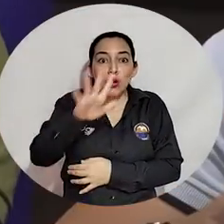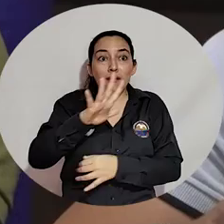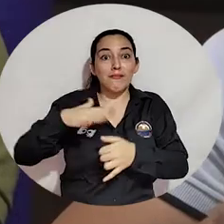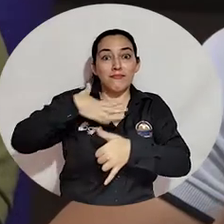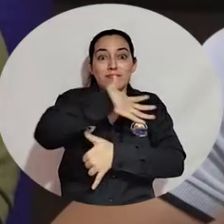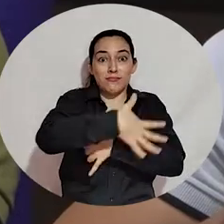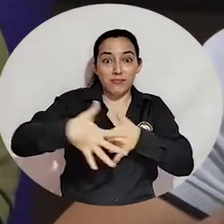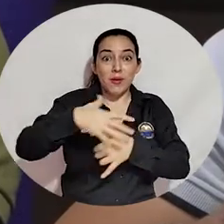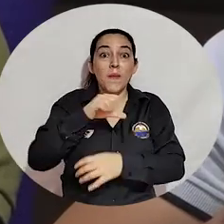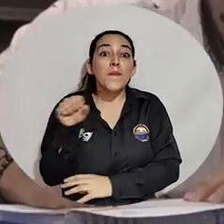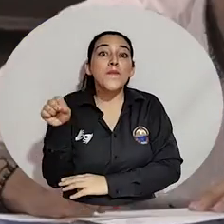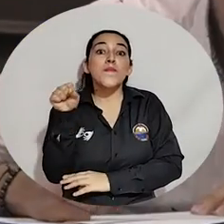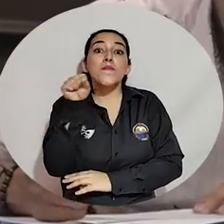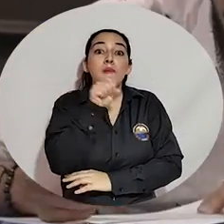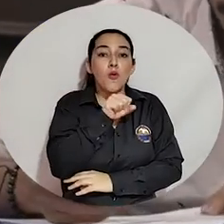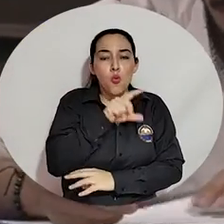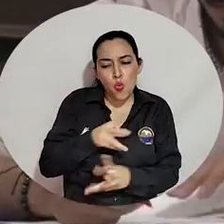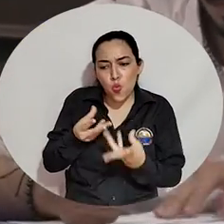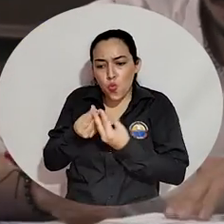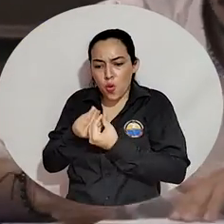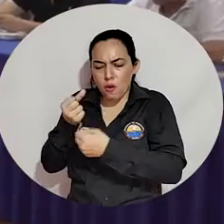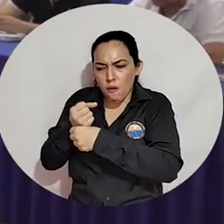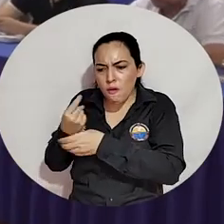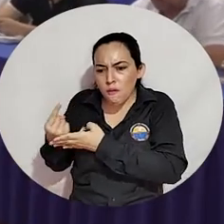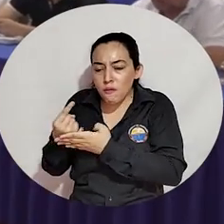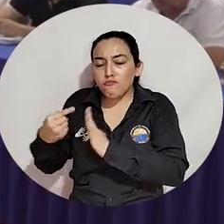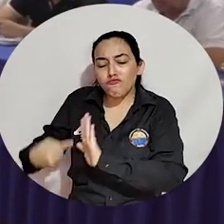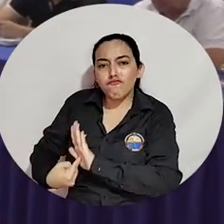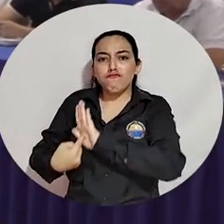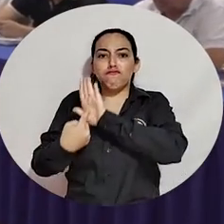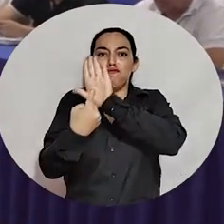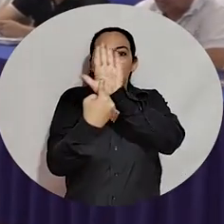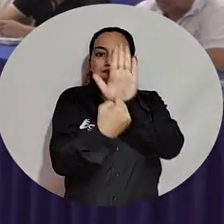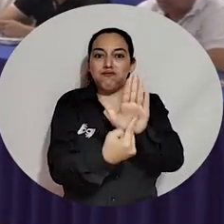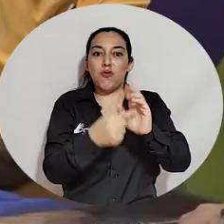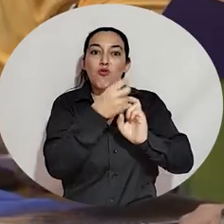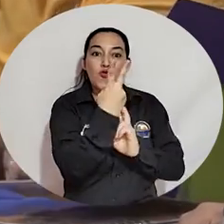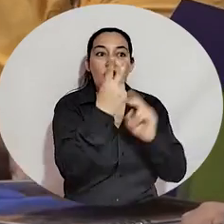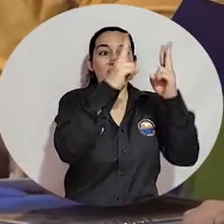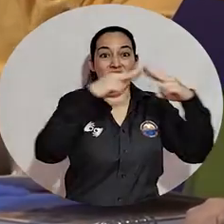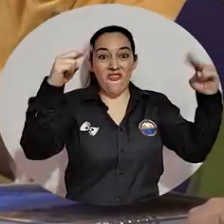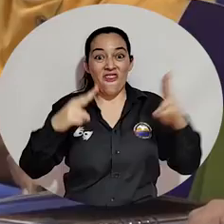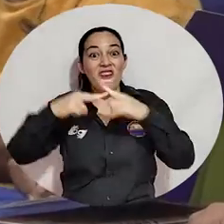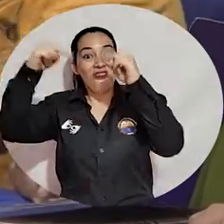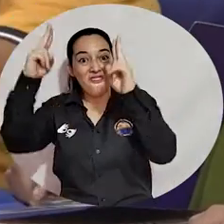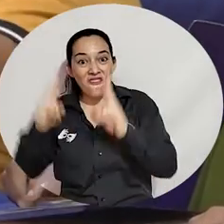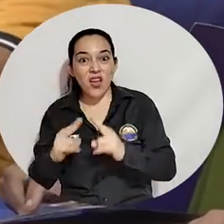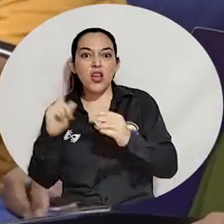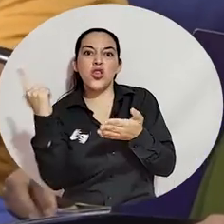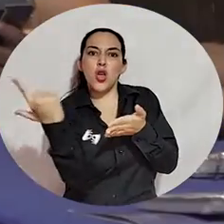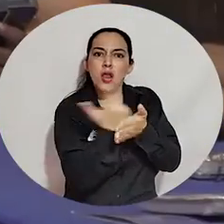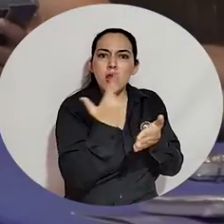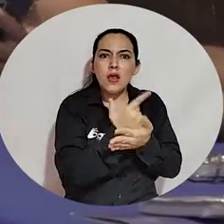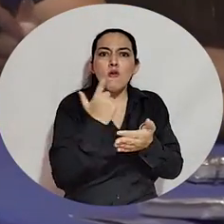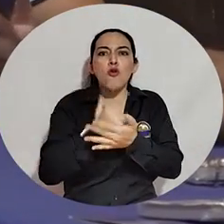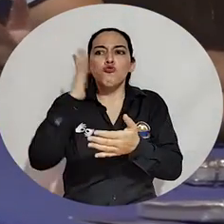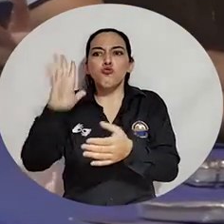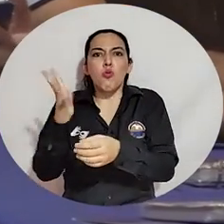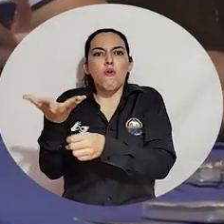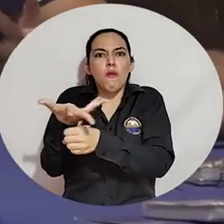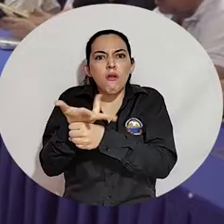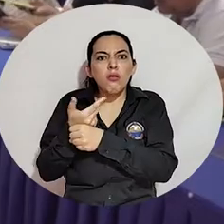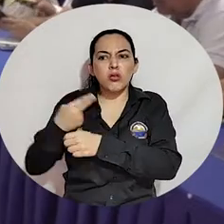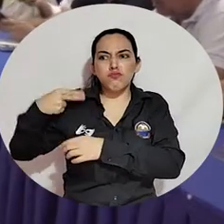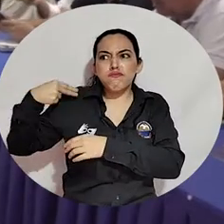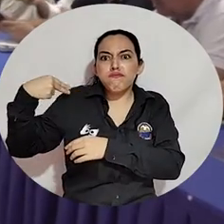nacionales, regionales y locales, el rector Pablo Vera Salazar y su equipo de trabajo hicieron la presentación de las dos ferias que rendirán tributo a los libros